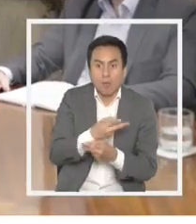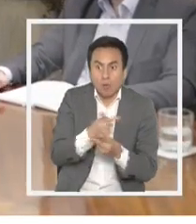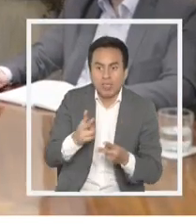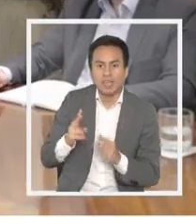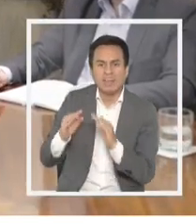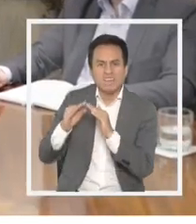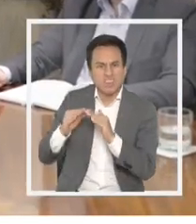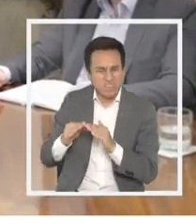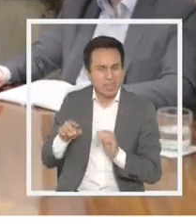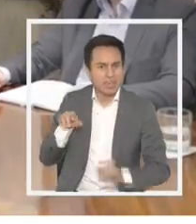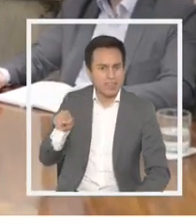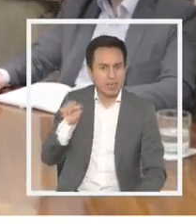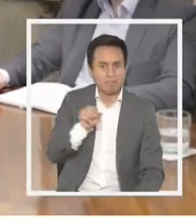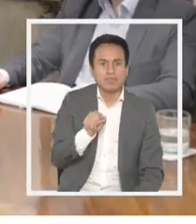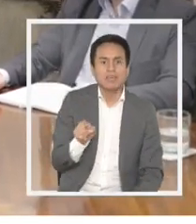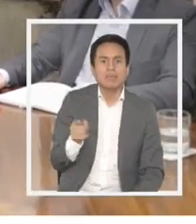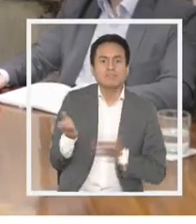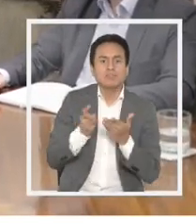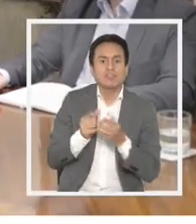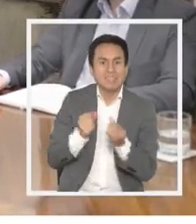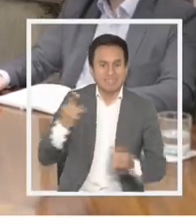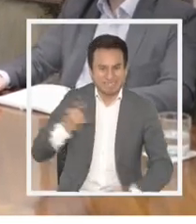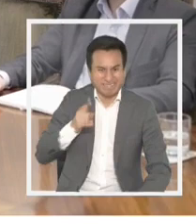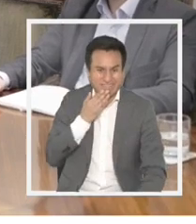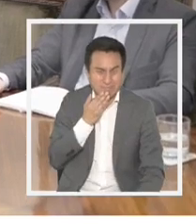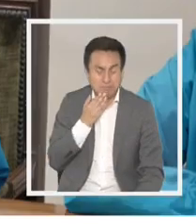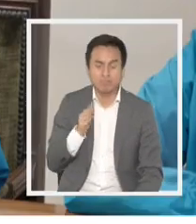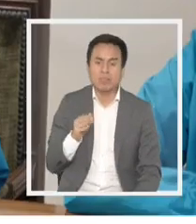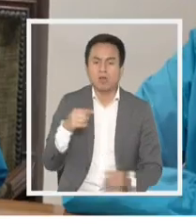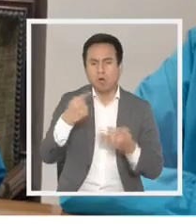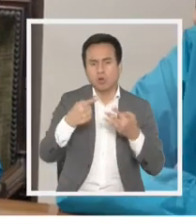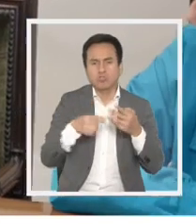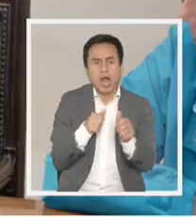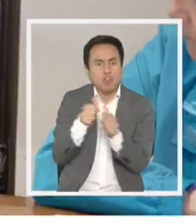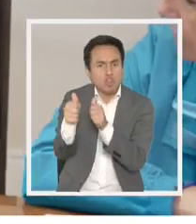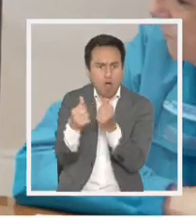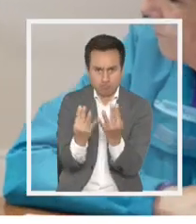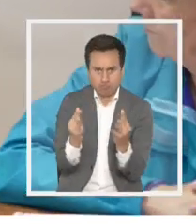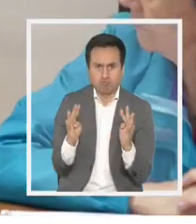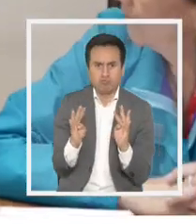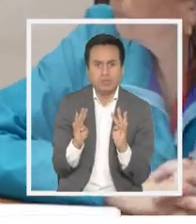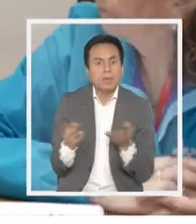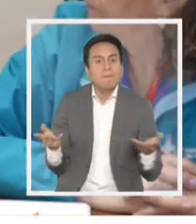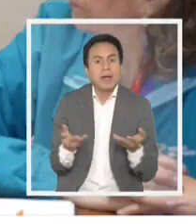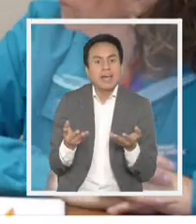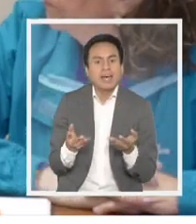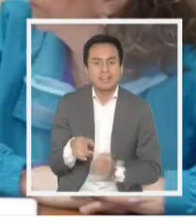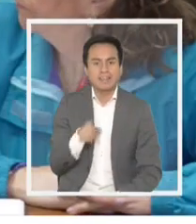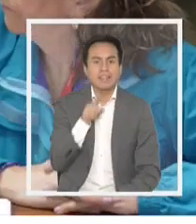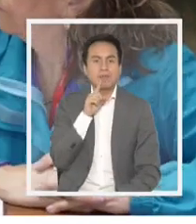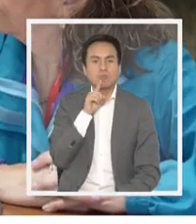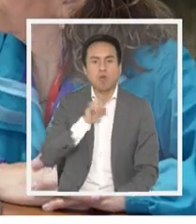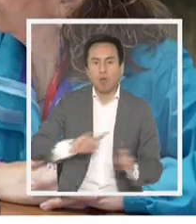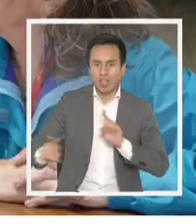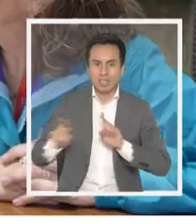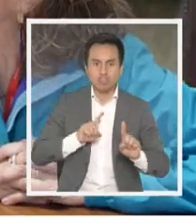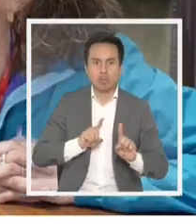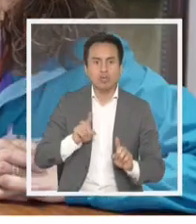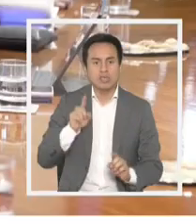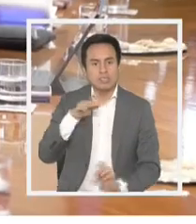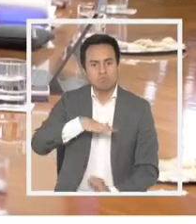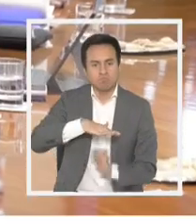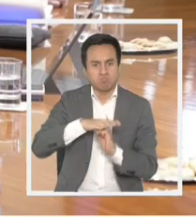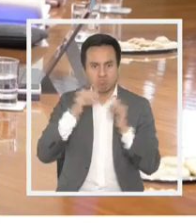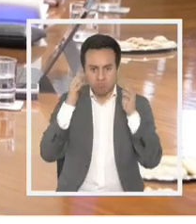Públicas Vivienda Está también cenapred y otros autoridades correspondientes justamente para tener una coordinación central